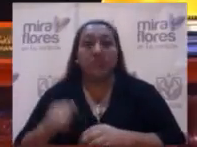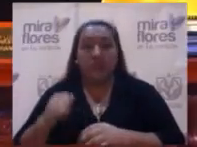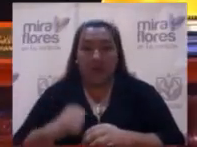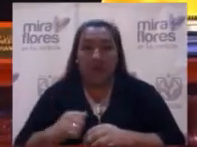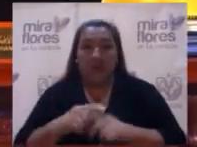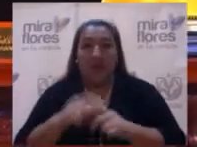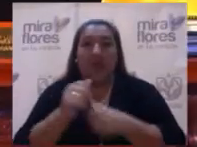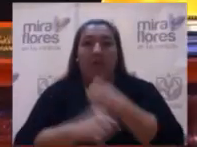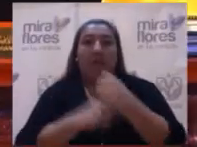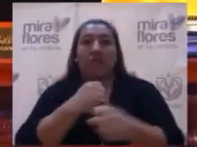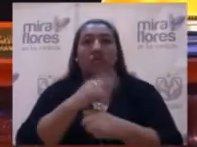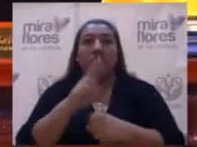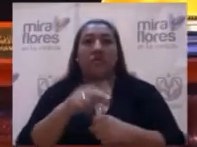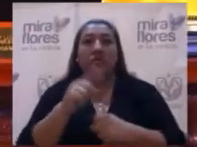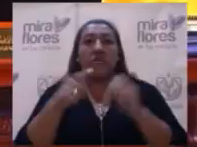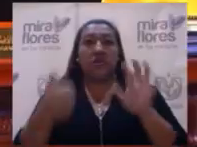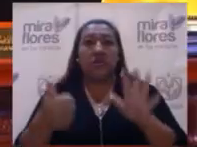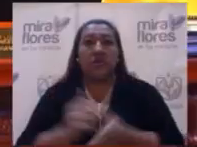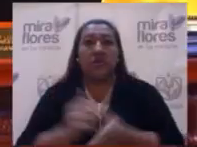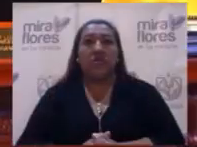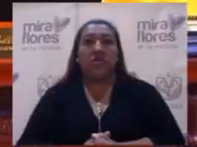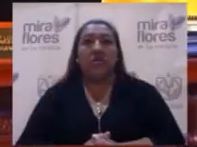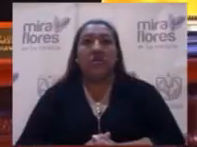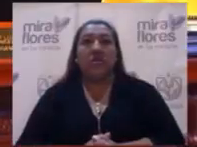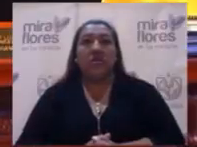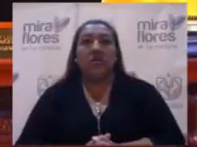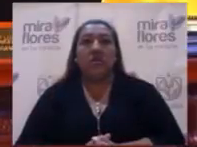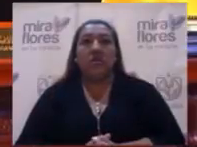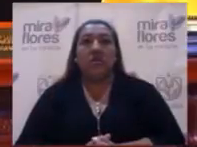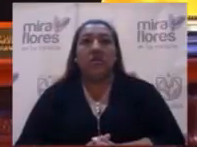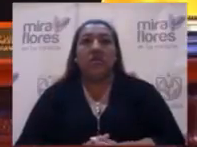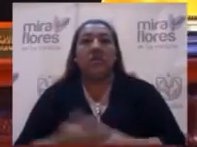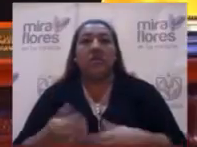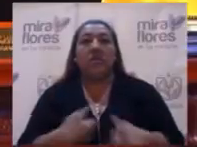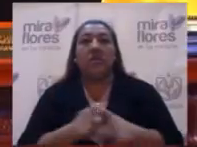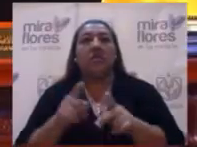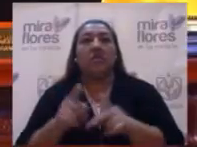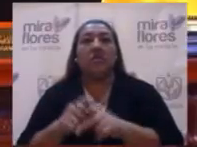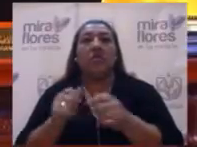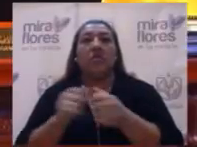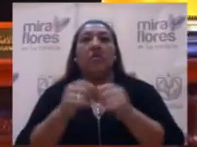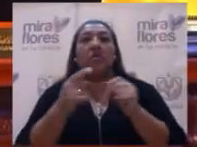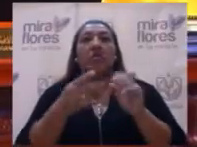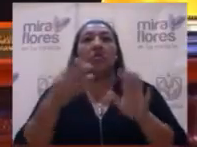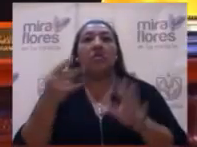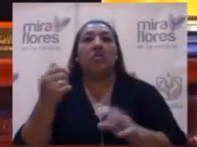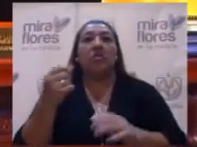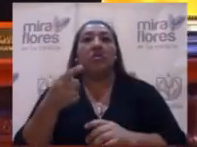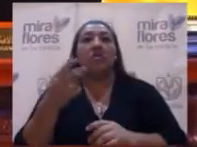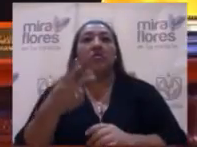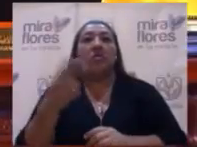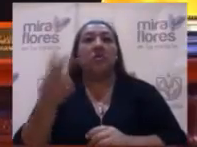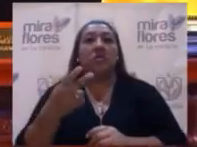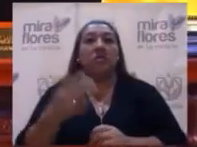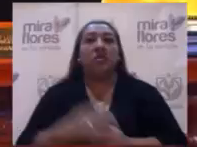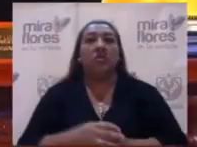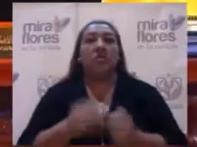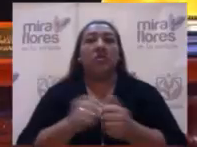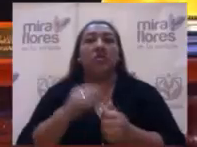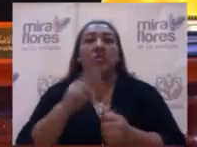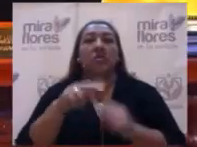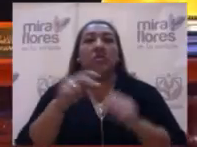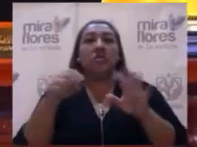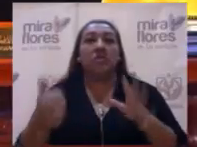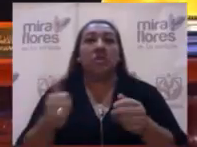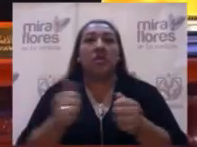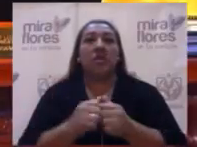año fiscal 2016, en virtud a los decretos supremos 104 y 322 del